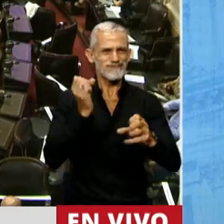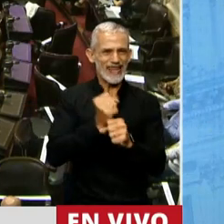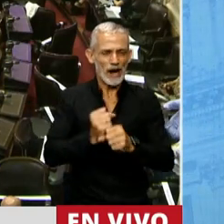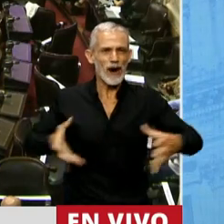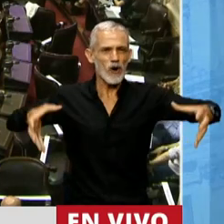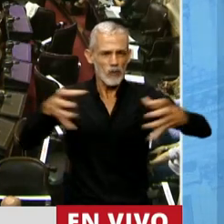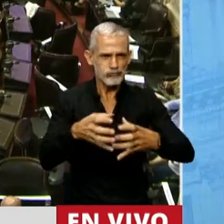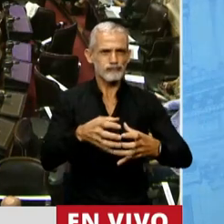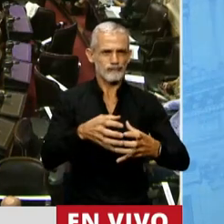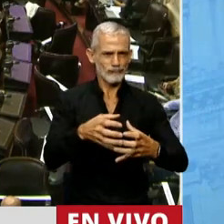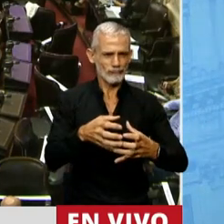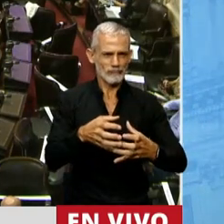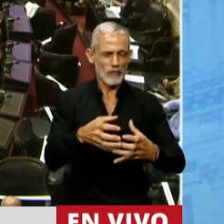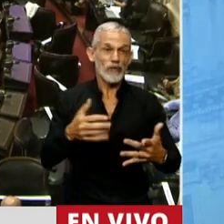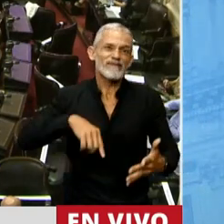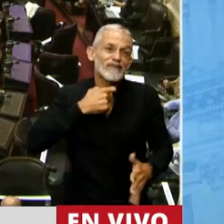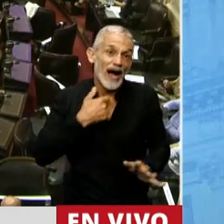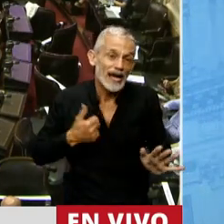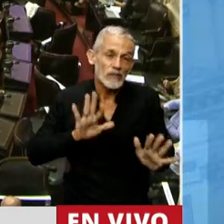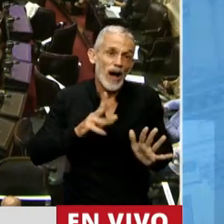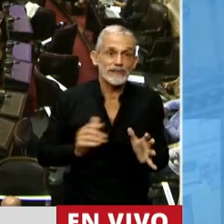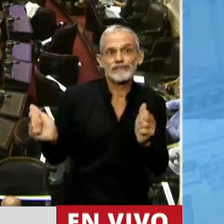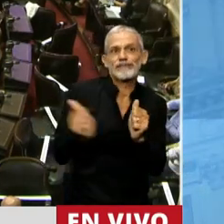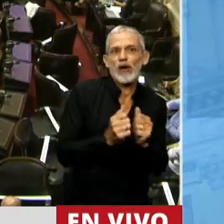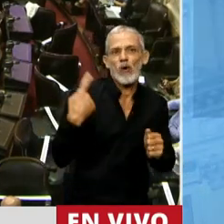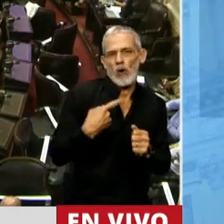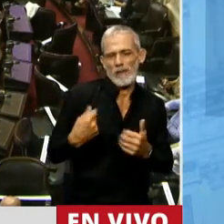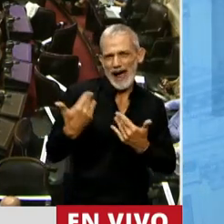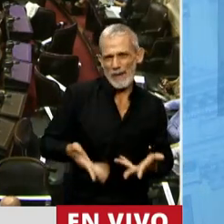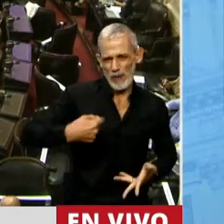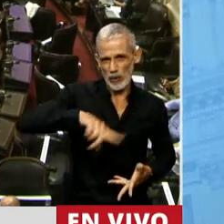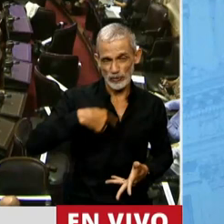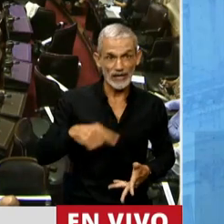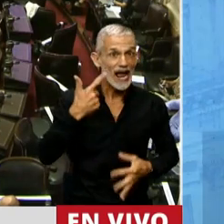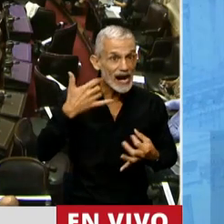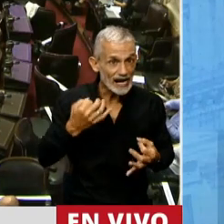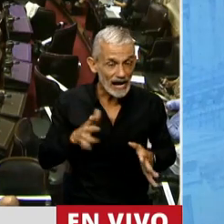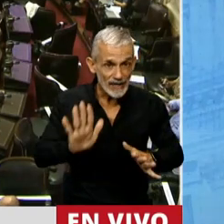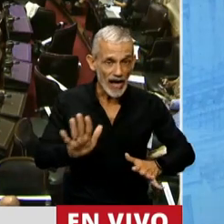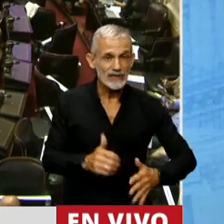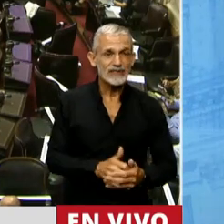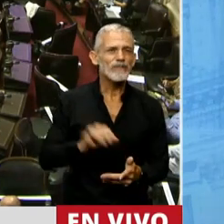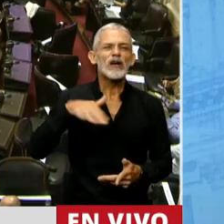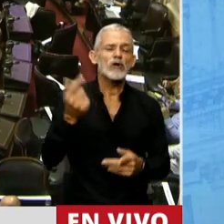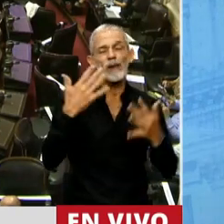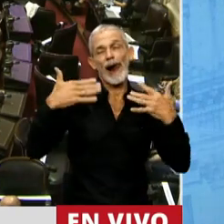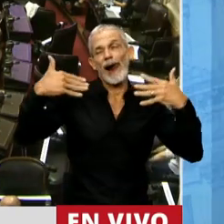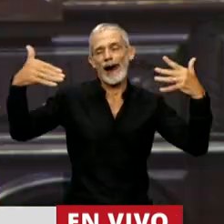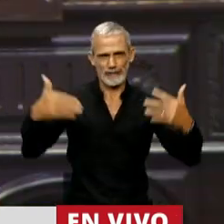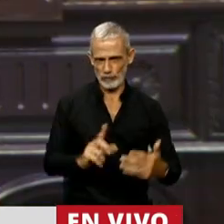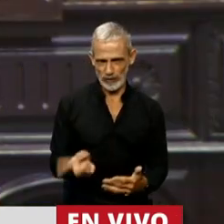empezando a reconstruir y hubiéramos deseado que algunos nos acompañaran. Esta es la realidad, presidente. Todo lo demás es